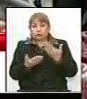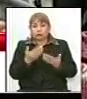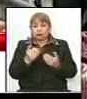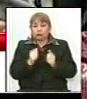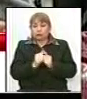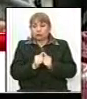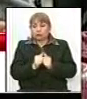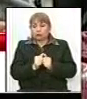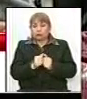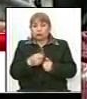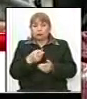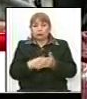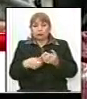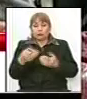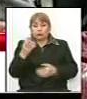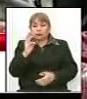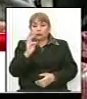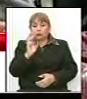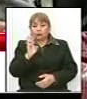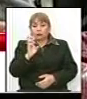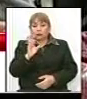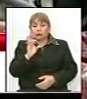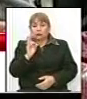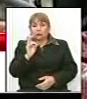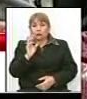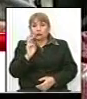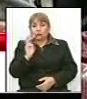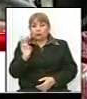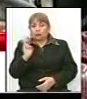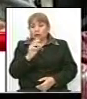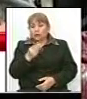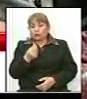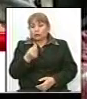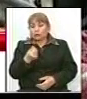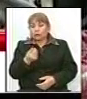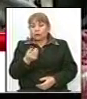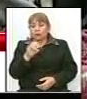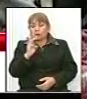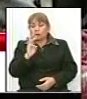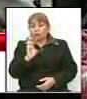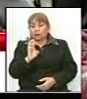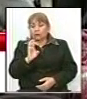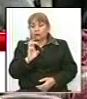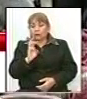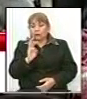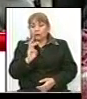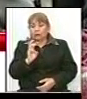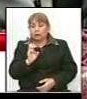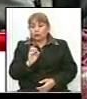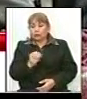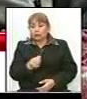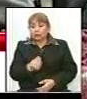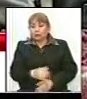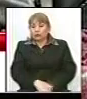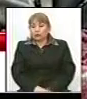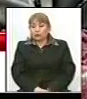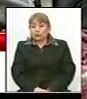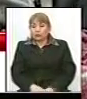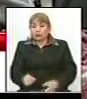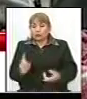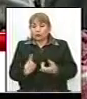Sistema Nacional de Pensión es 676 soles, con montos que van desde 600 soles y